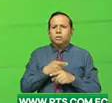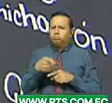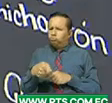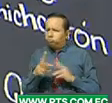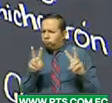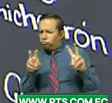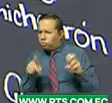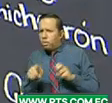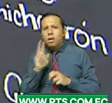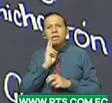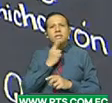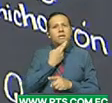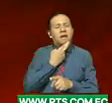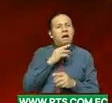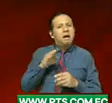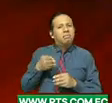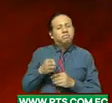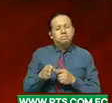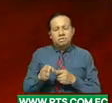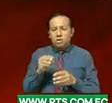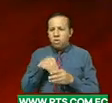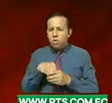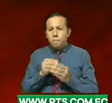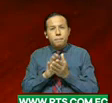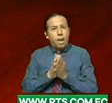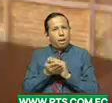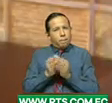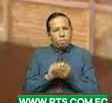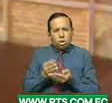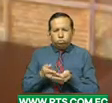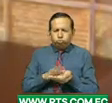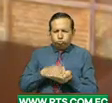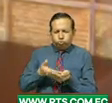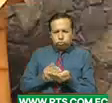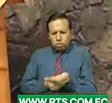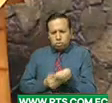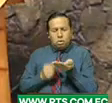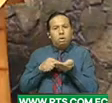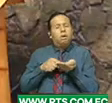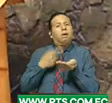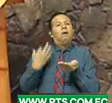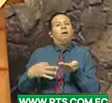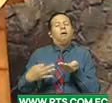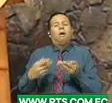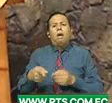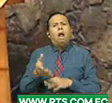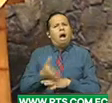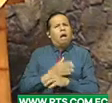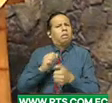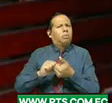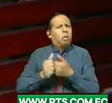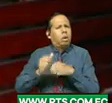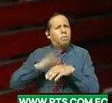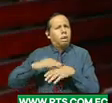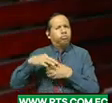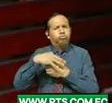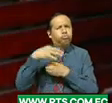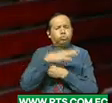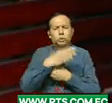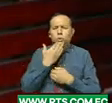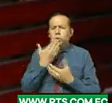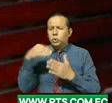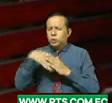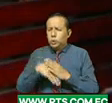corvichería. Al igual que muchos ecuatorianos, fueron golpeados económicamente por la pandemia. Su residencia la tuvo que modificar para iniciar con